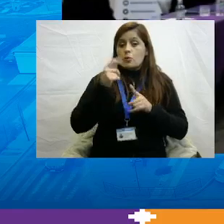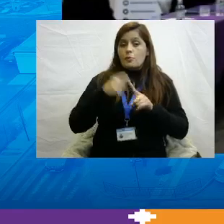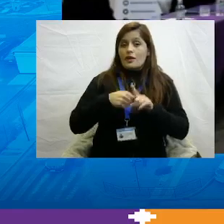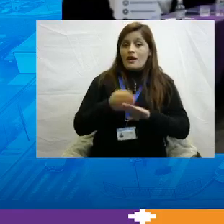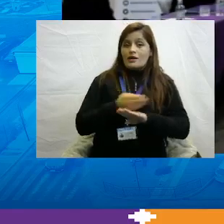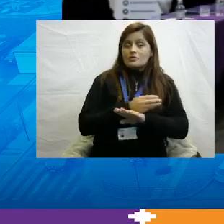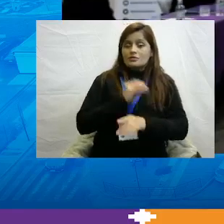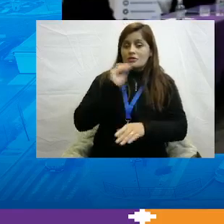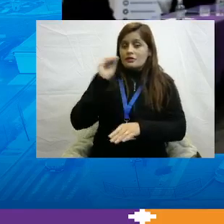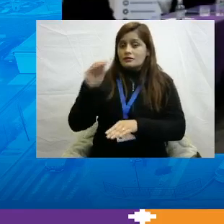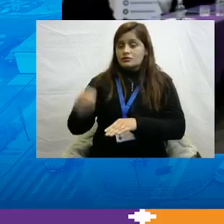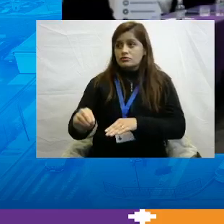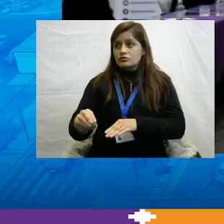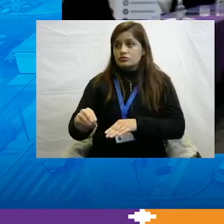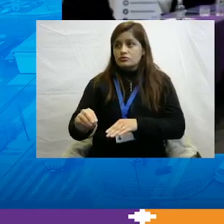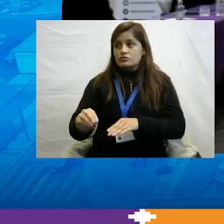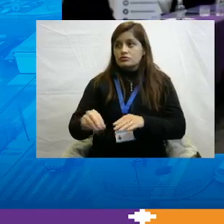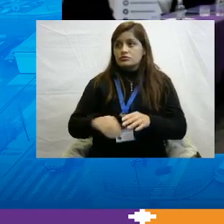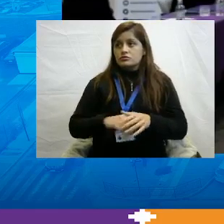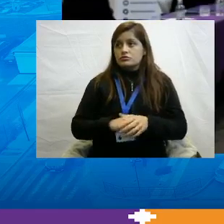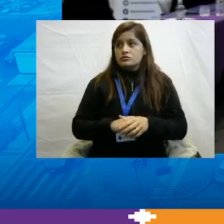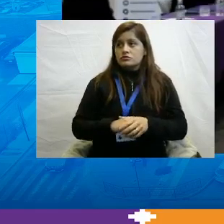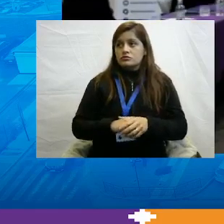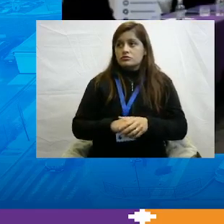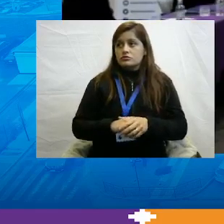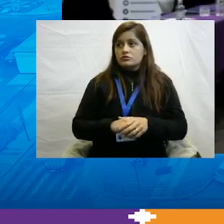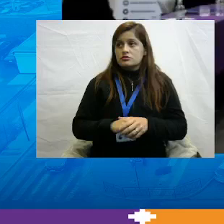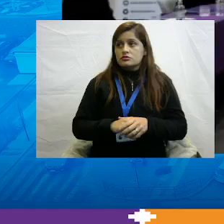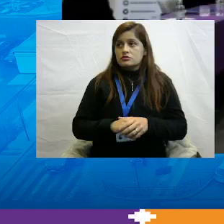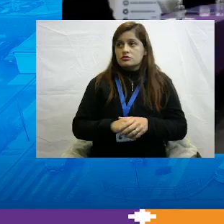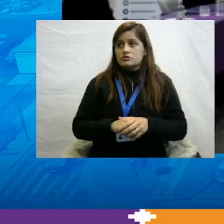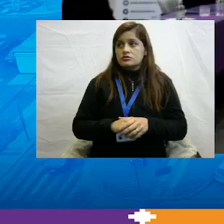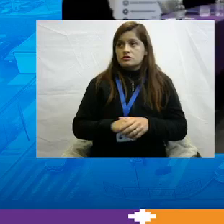a la remuneración que él percibía, que corresponde a